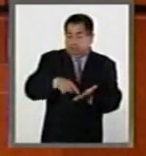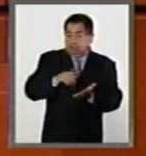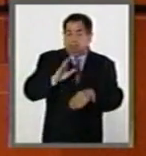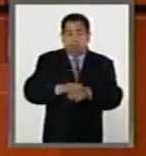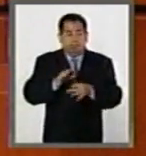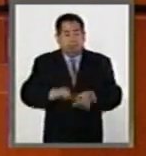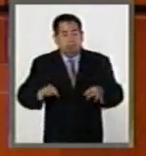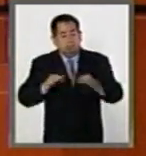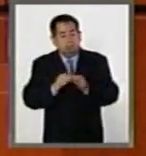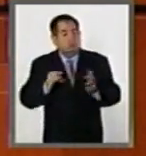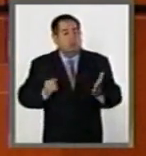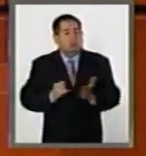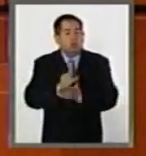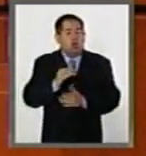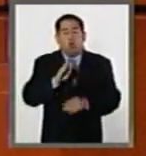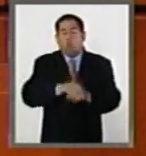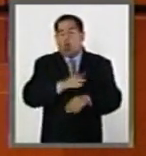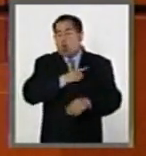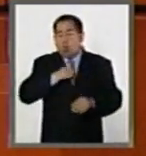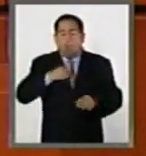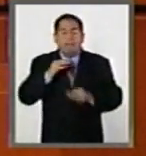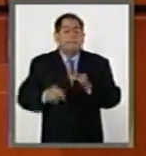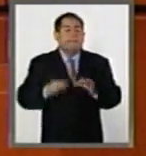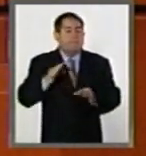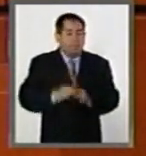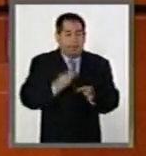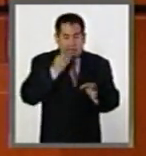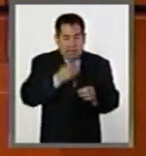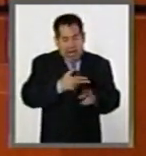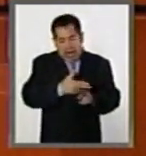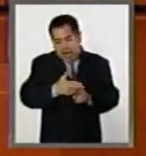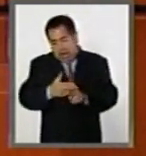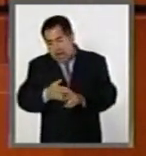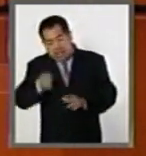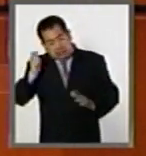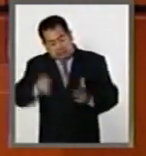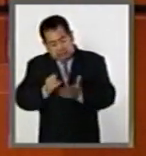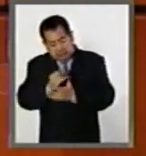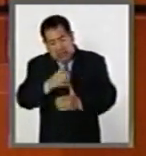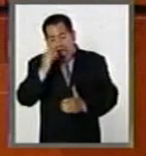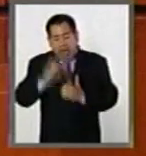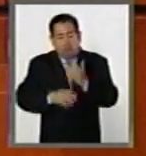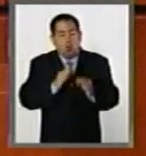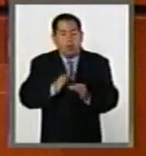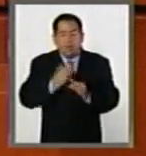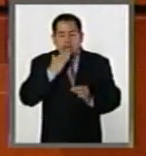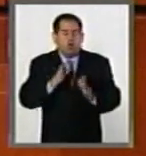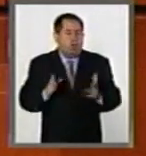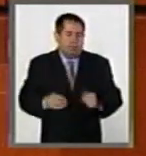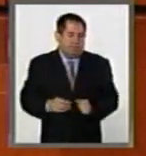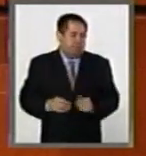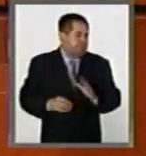los mecanismos de cumplimiento, sustitución y terminación de las medidas sancionadoras.